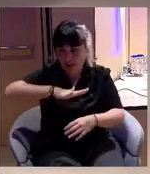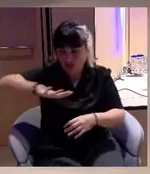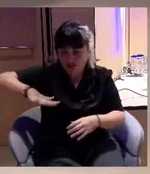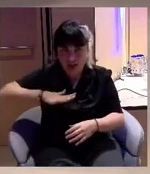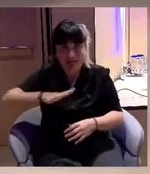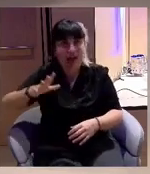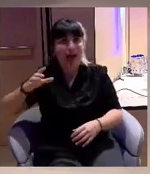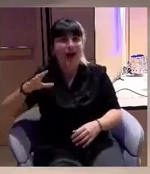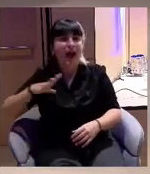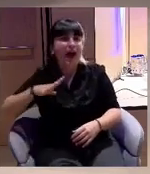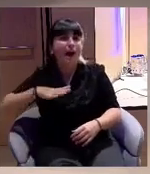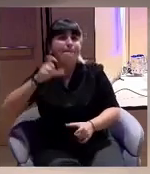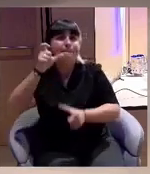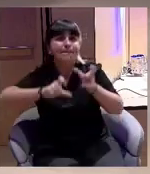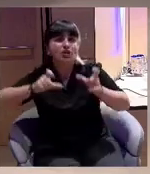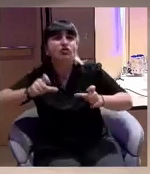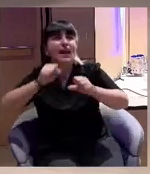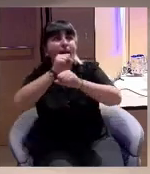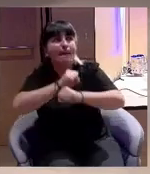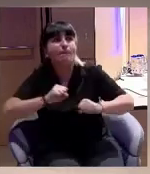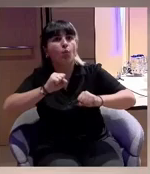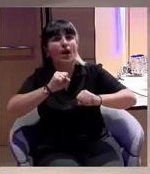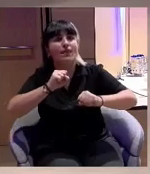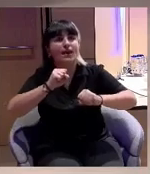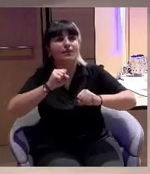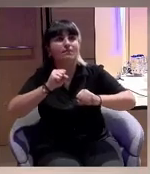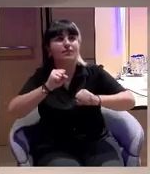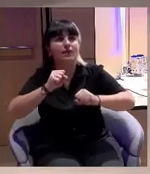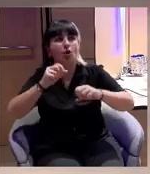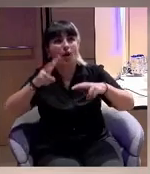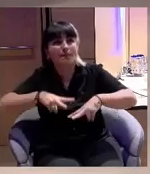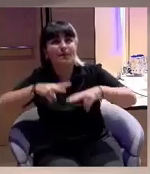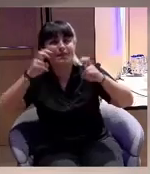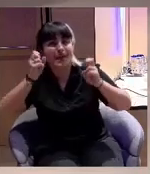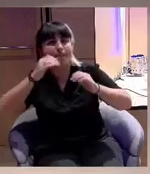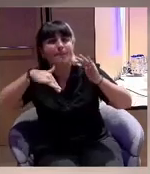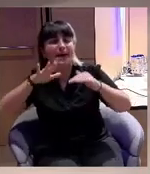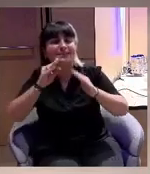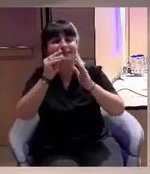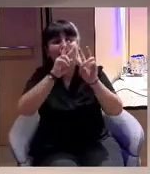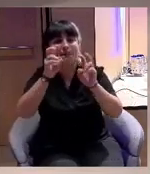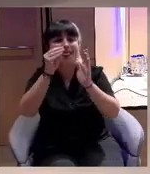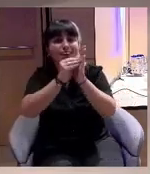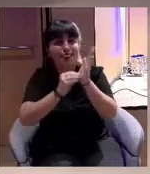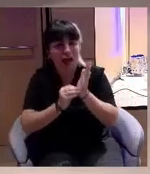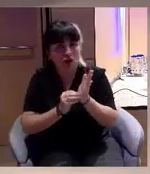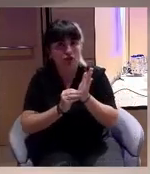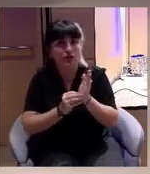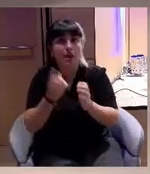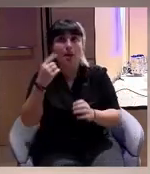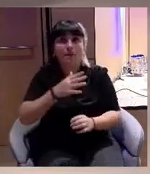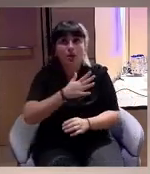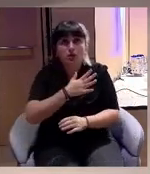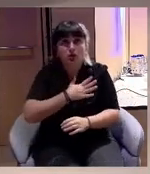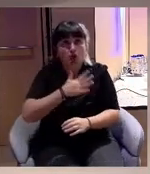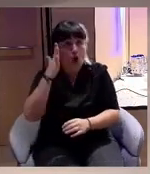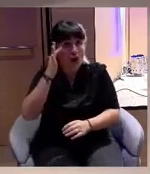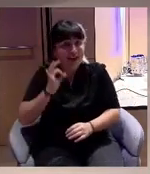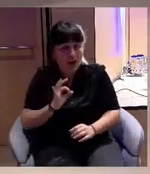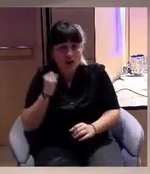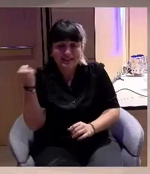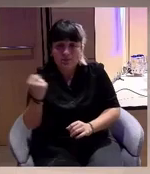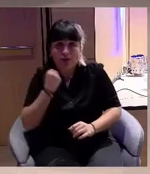y de la generación de información a partir de los datos Pero hay una cosa que si el estado debería